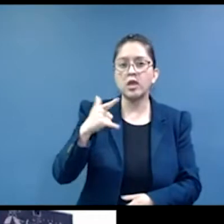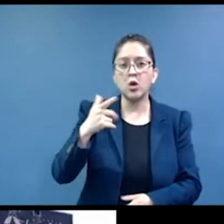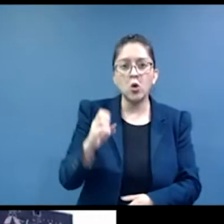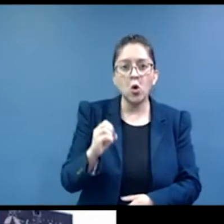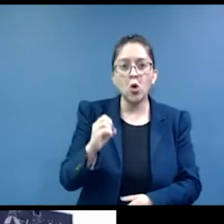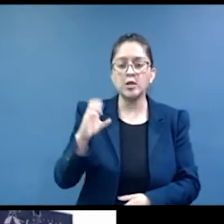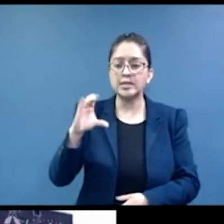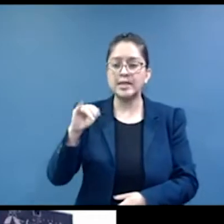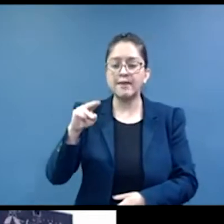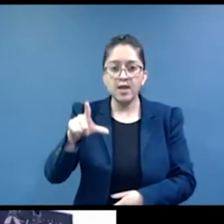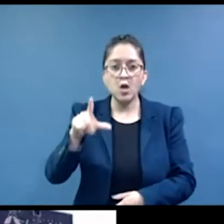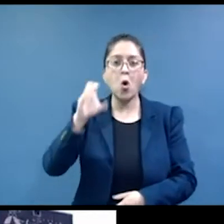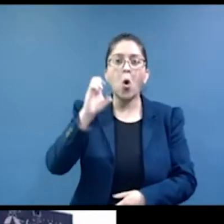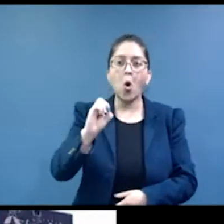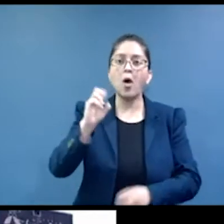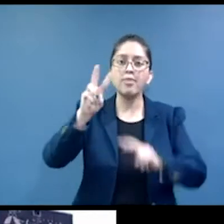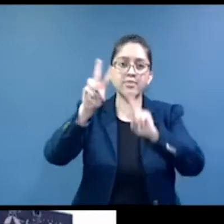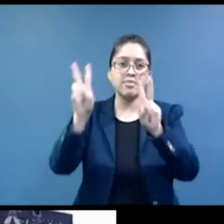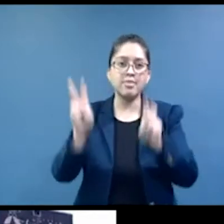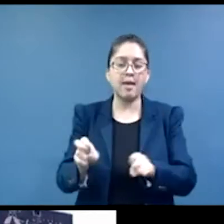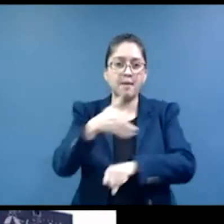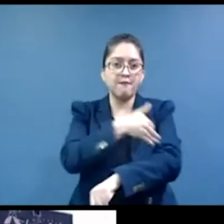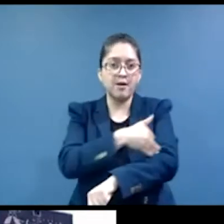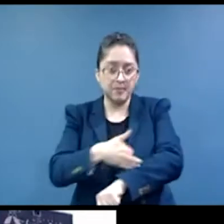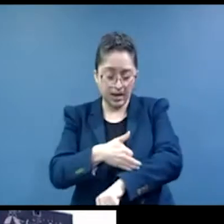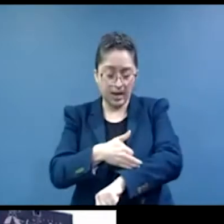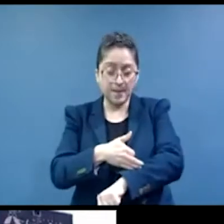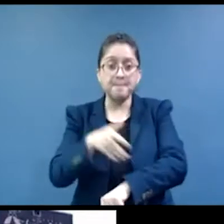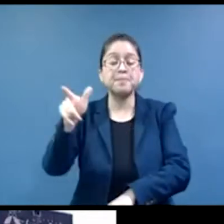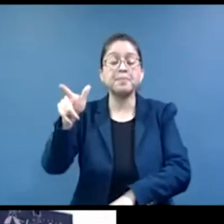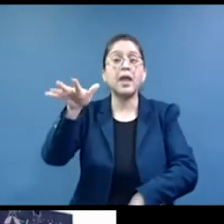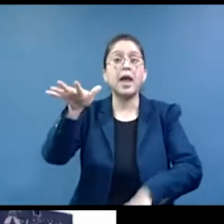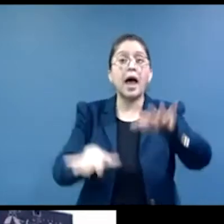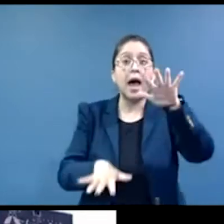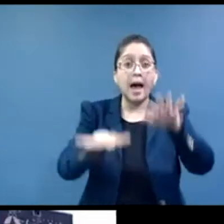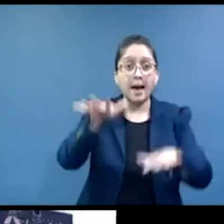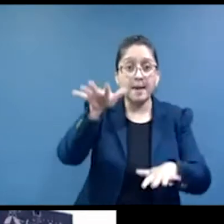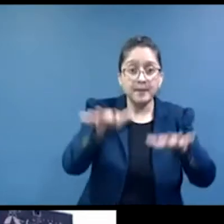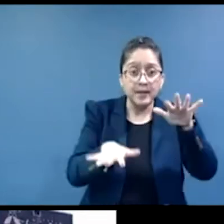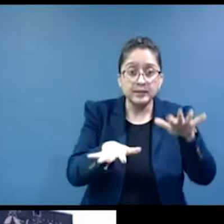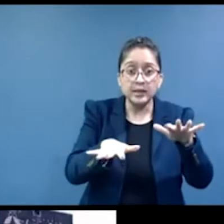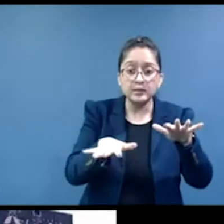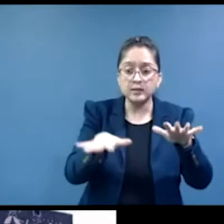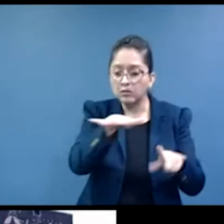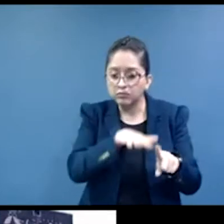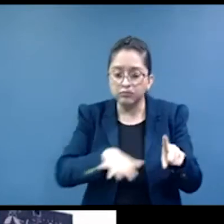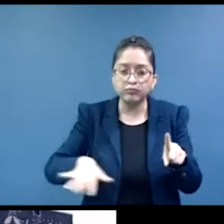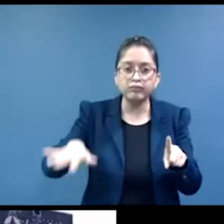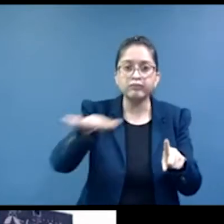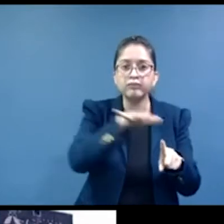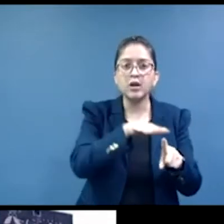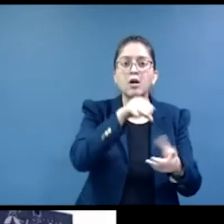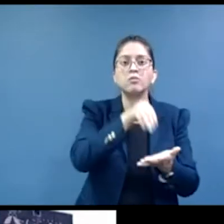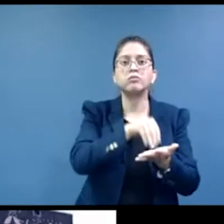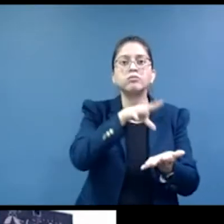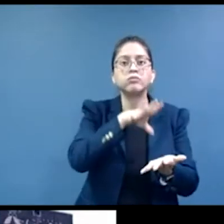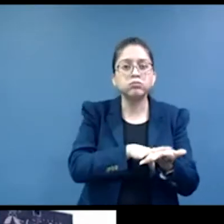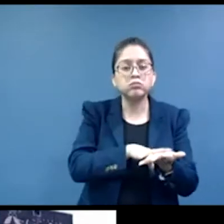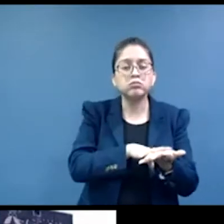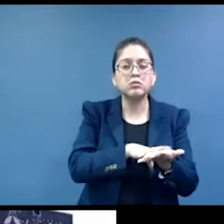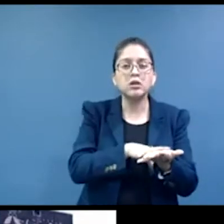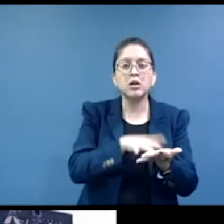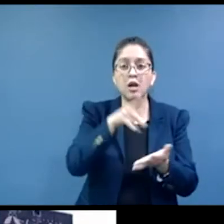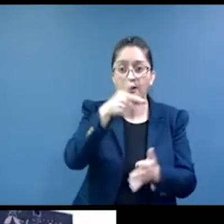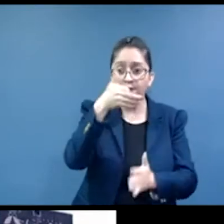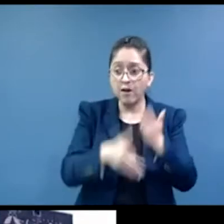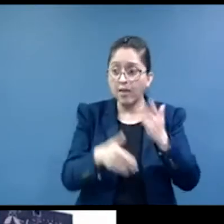familiares. Y esta situación, muchas veces, estos ordenamientos establecen cuestiones que no son